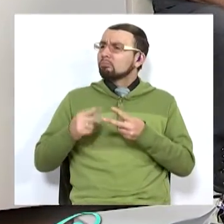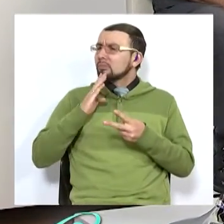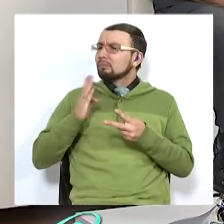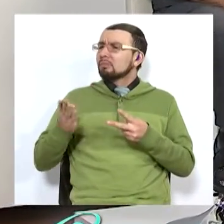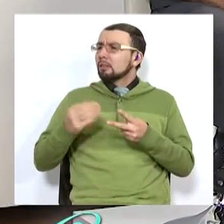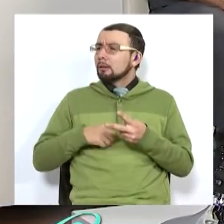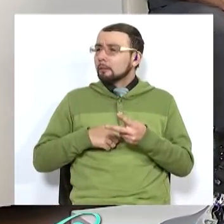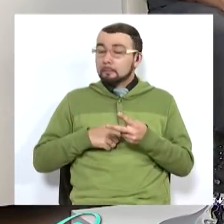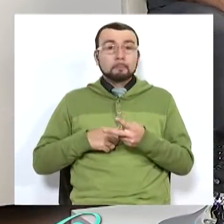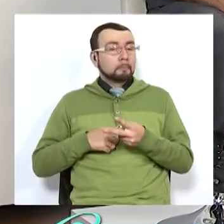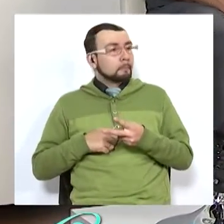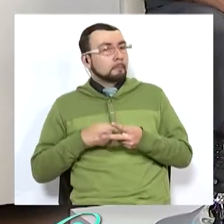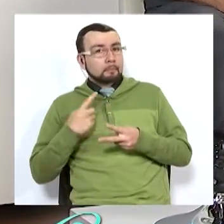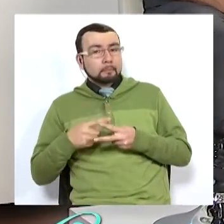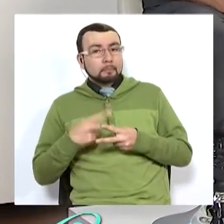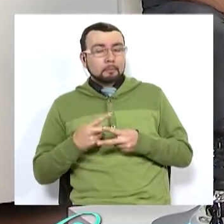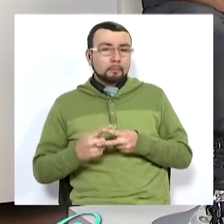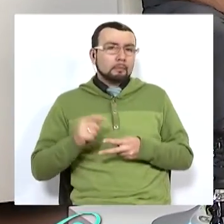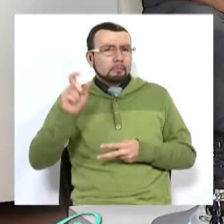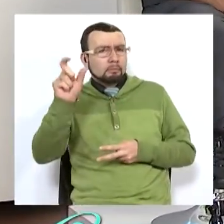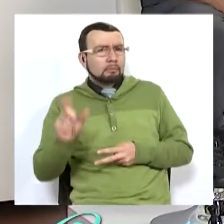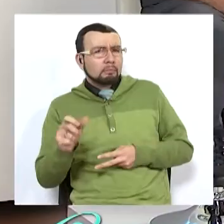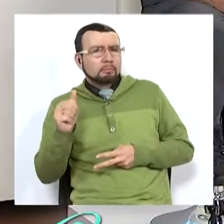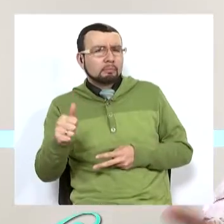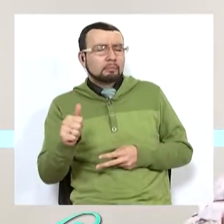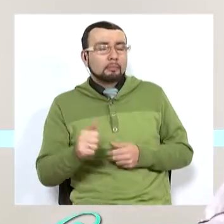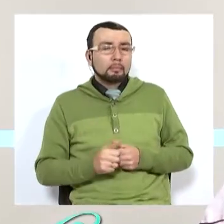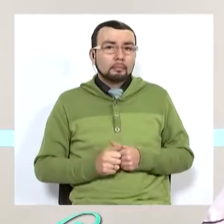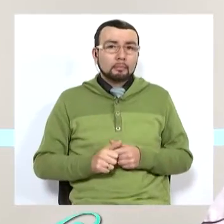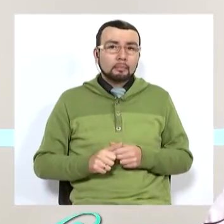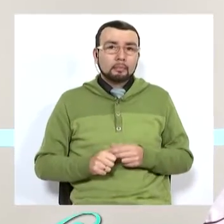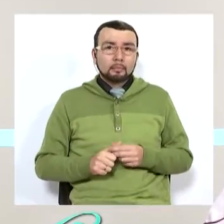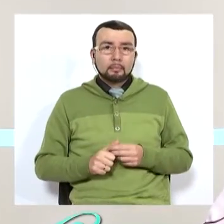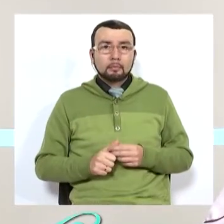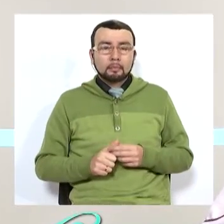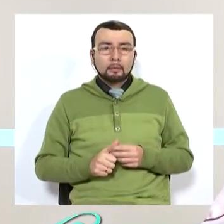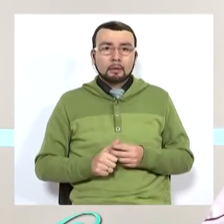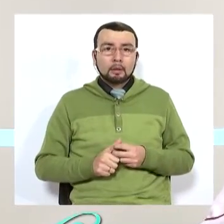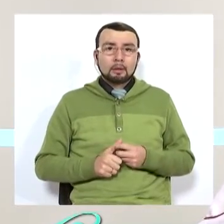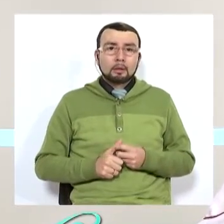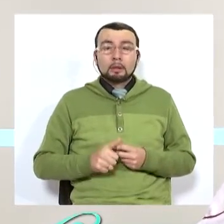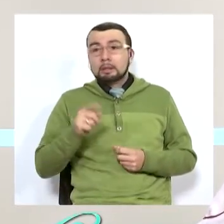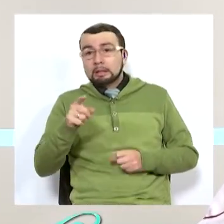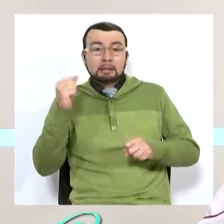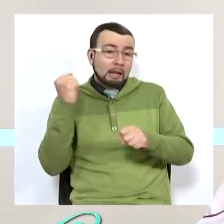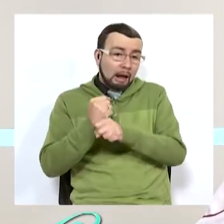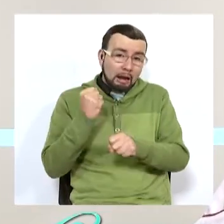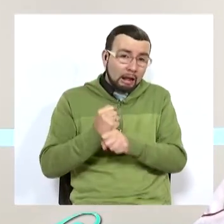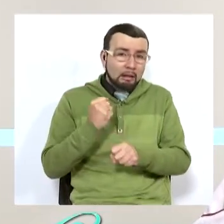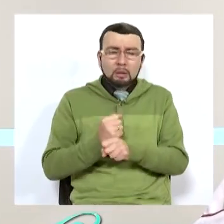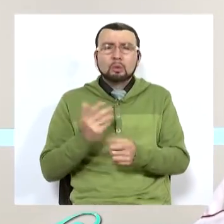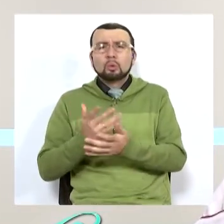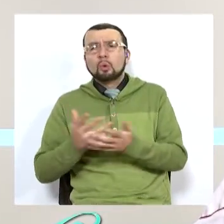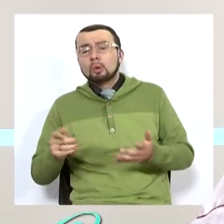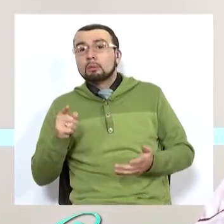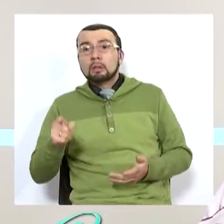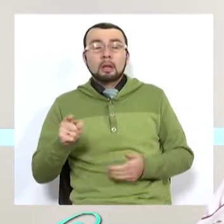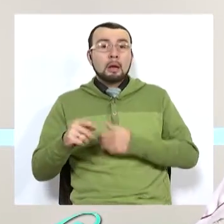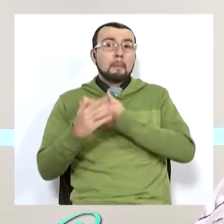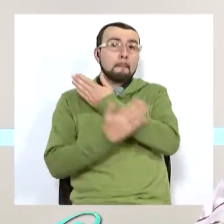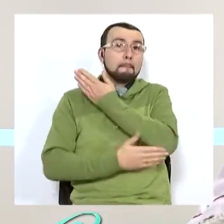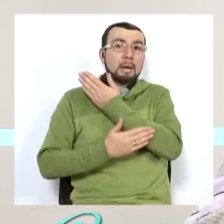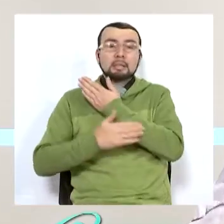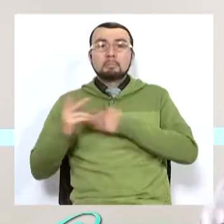Bueno, hoy veíamos precisamente un paciente que por sus cuestiones de trabajo ha tenido que viajar por varios países y